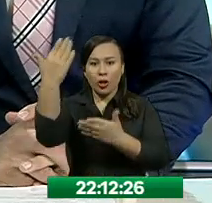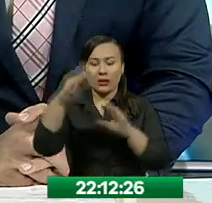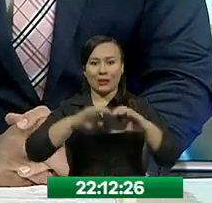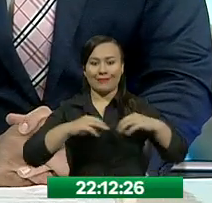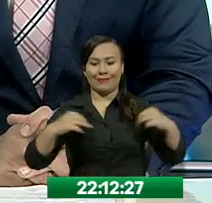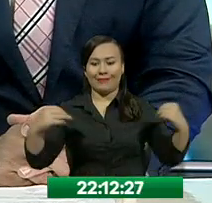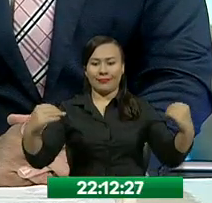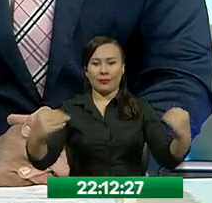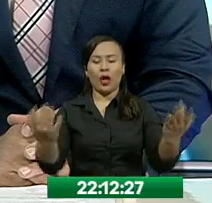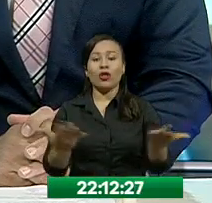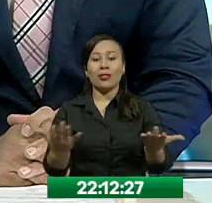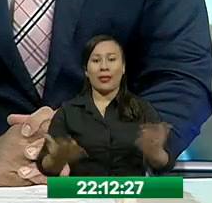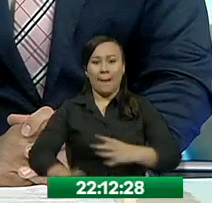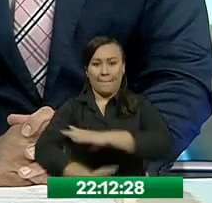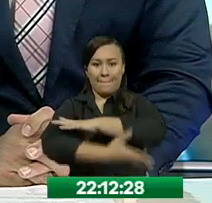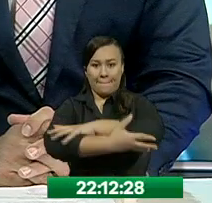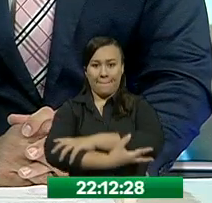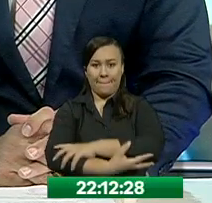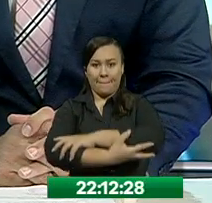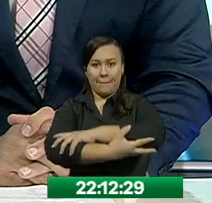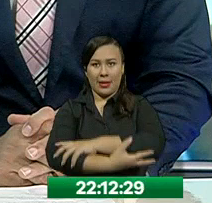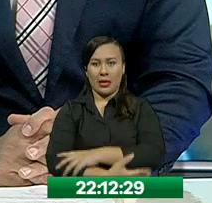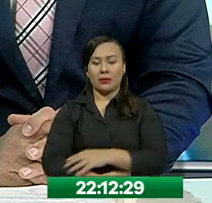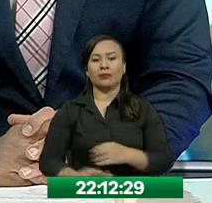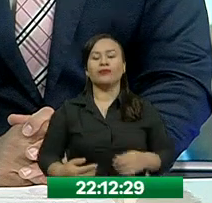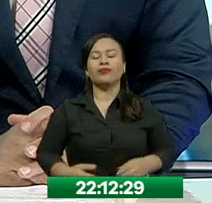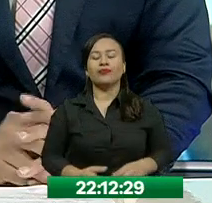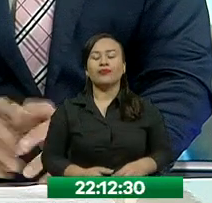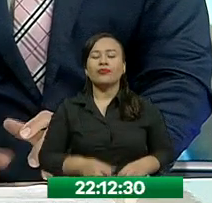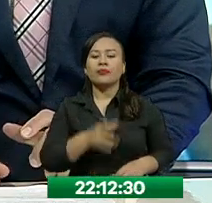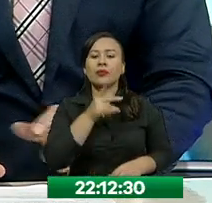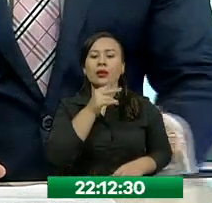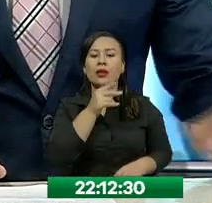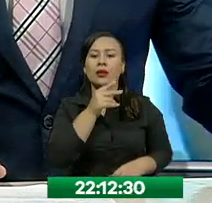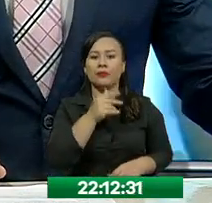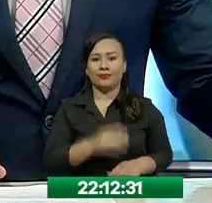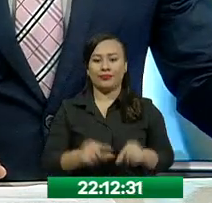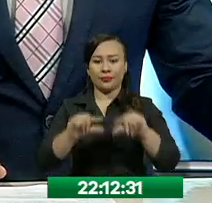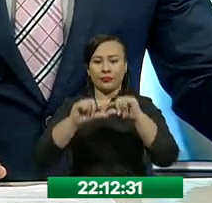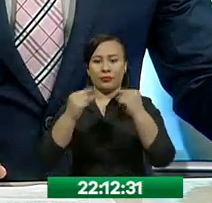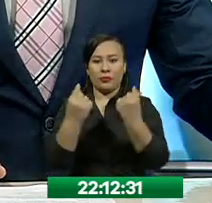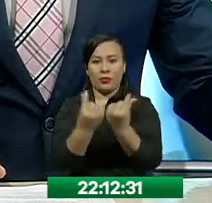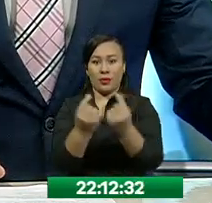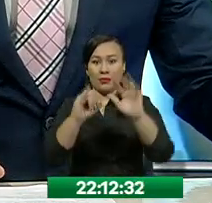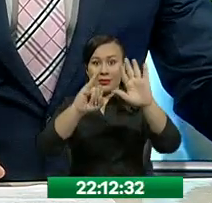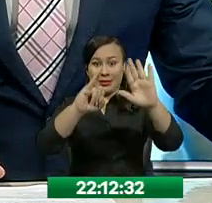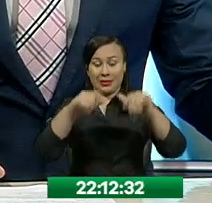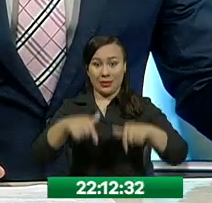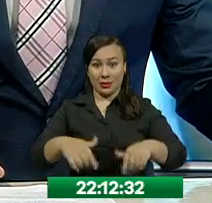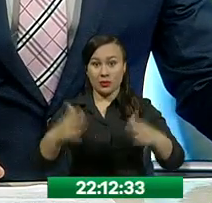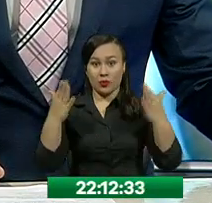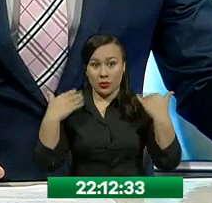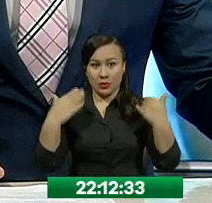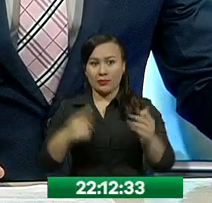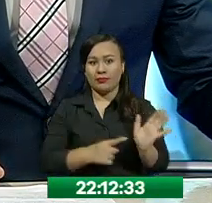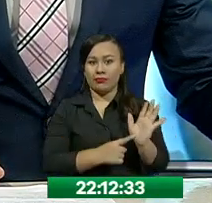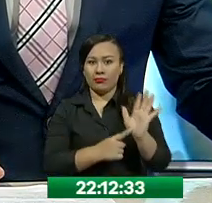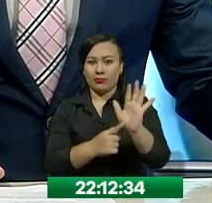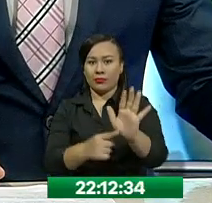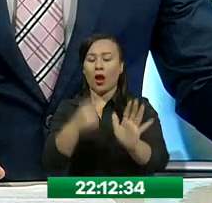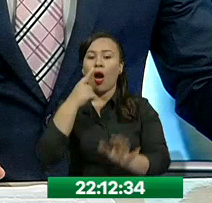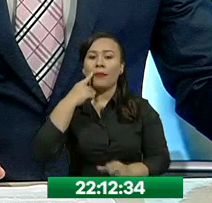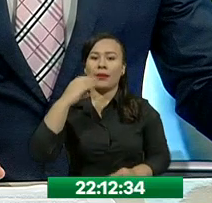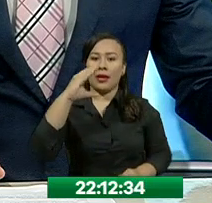del MAC del Malecón Simón Bolívar sirvió para que el Partido Social Cristiano, Madera de Guerrero, presentara oficialmente a Carlos Luis Morales